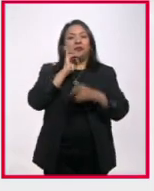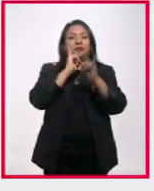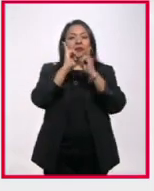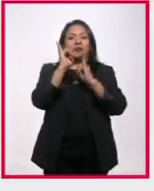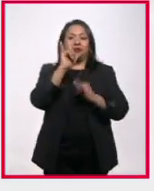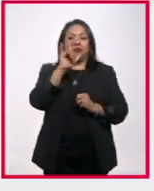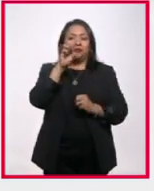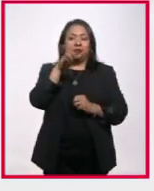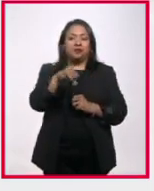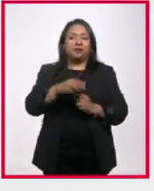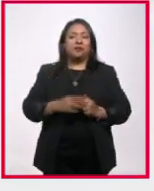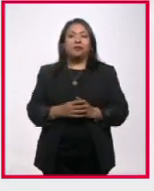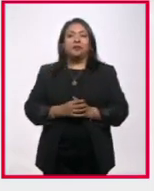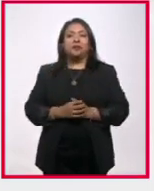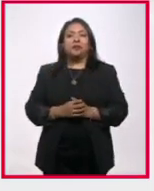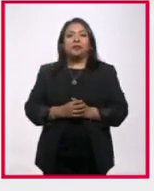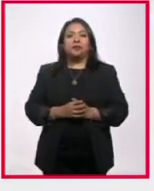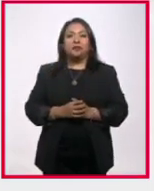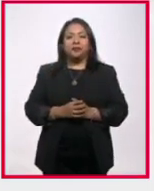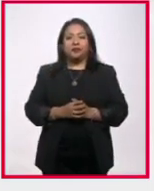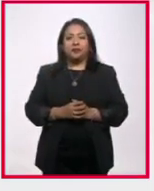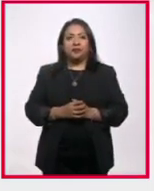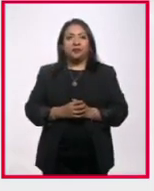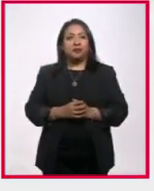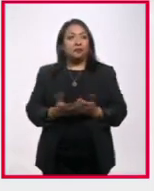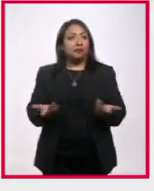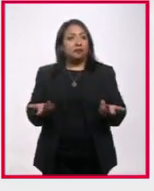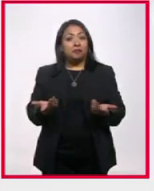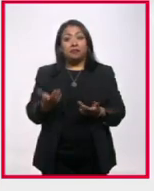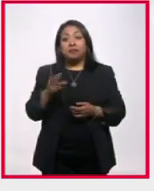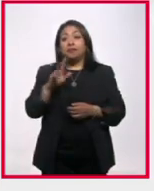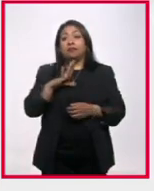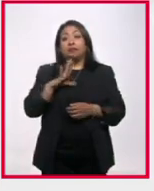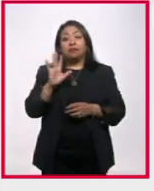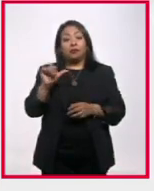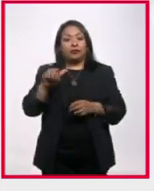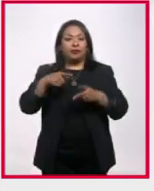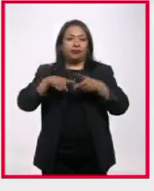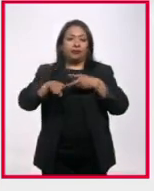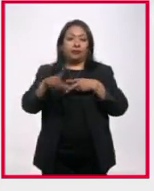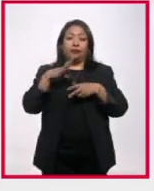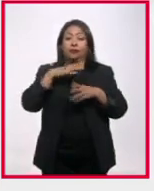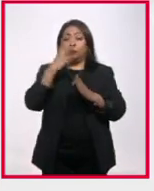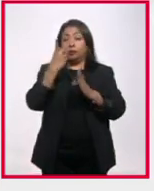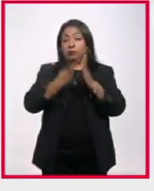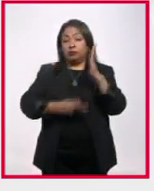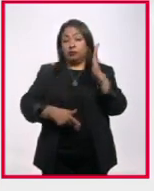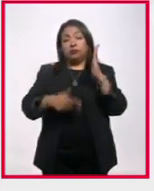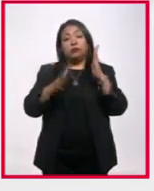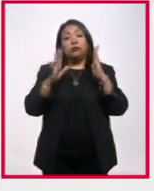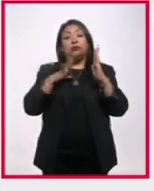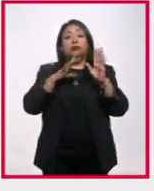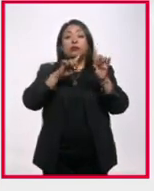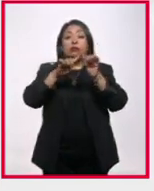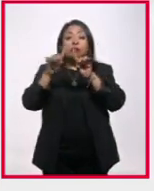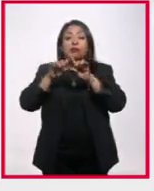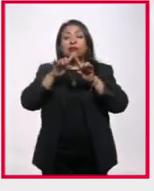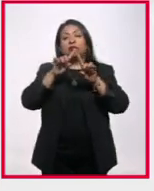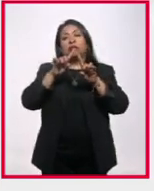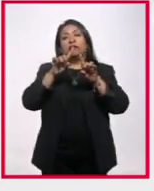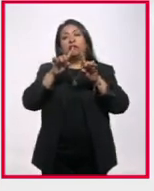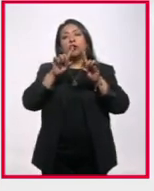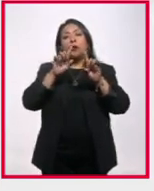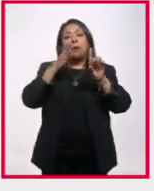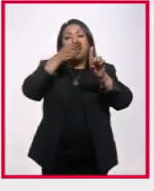la interpretación de lengua de señas mexicana. ¿Qué tal? Bueno, los recibimos en esta ocasión con un programa que nos va a llevar por diferentes registros de la